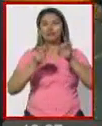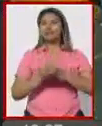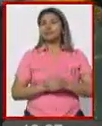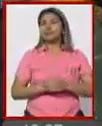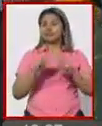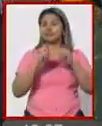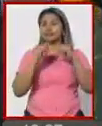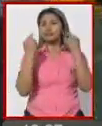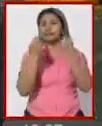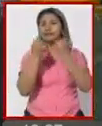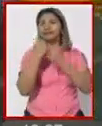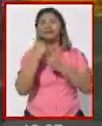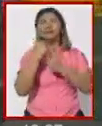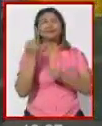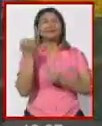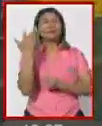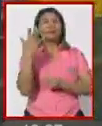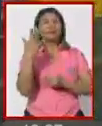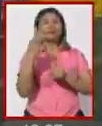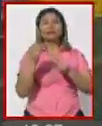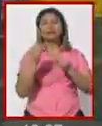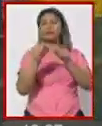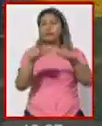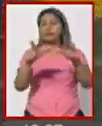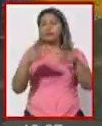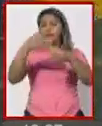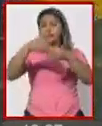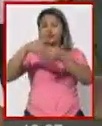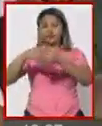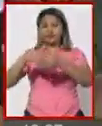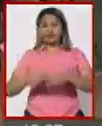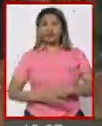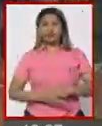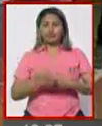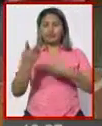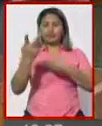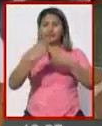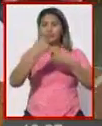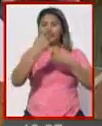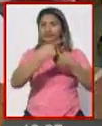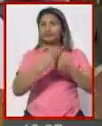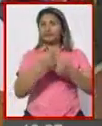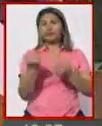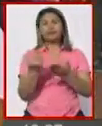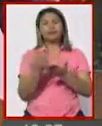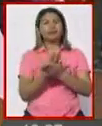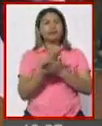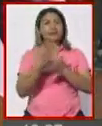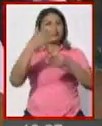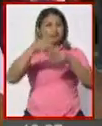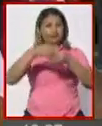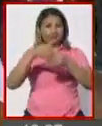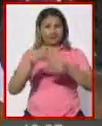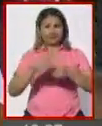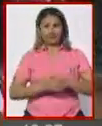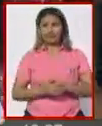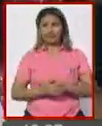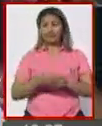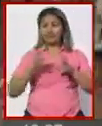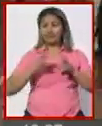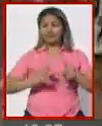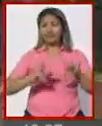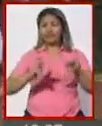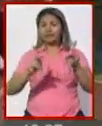ente colegiado. Son en total 15 mesas de sufragio. Van a participar de esta justa eleccionaria que va a